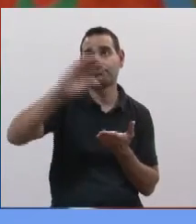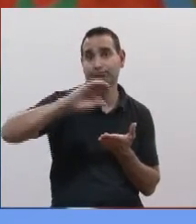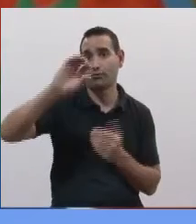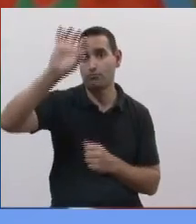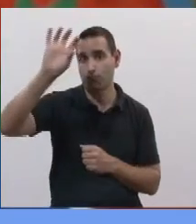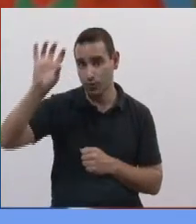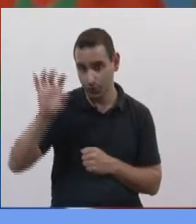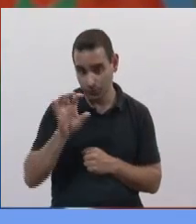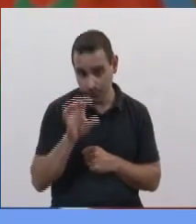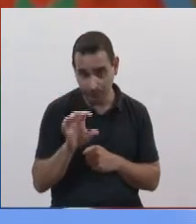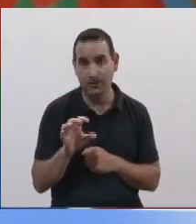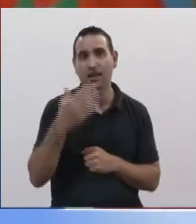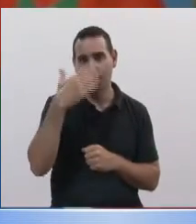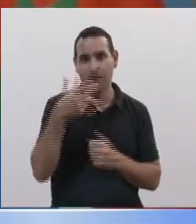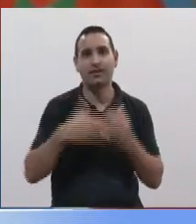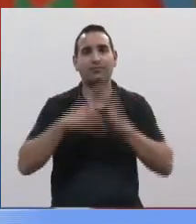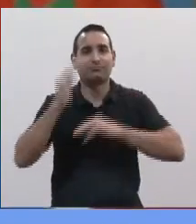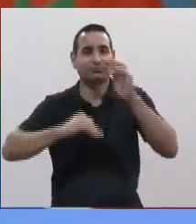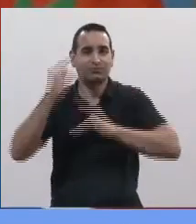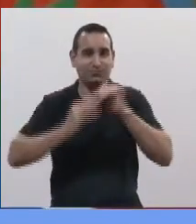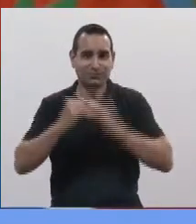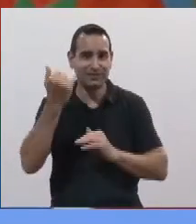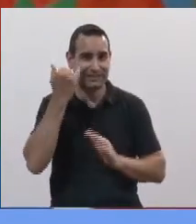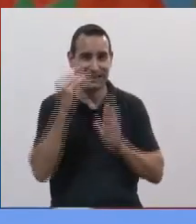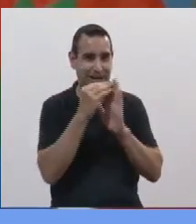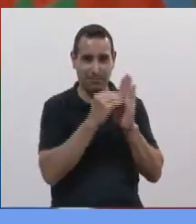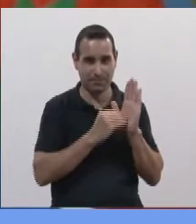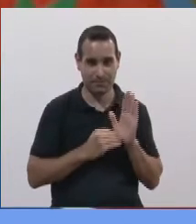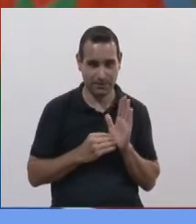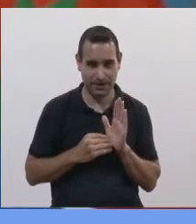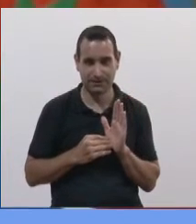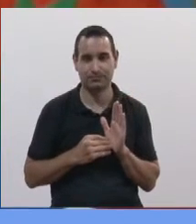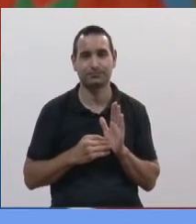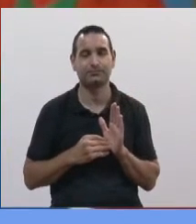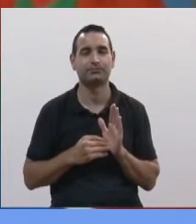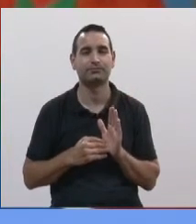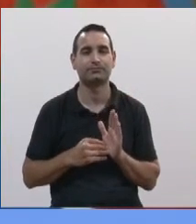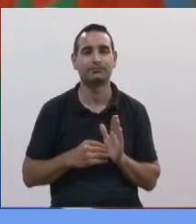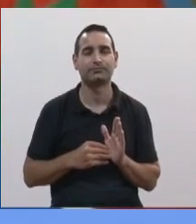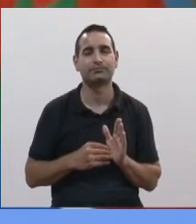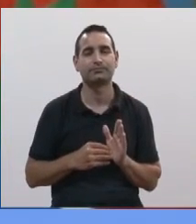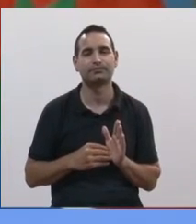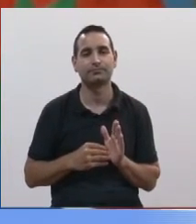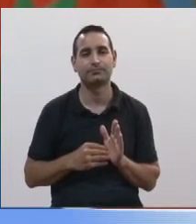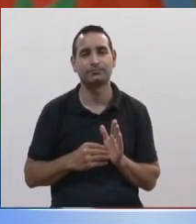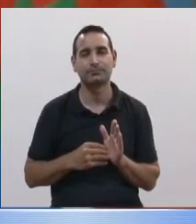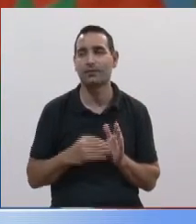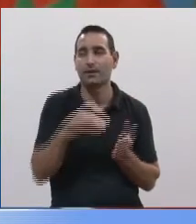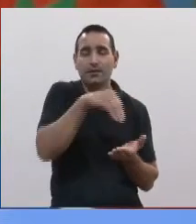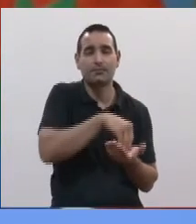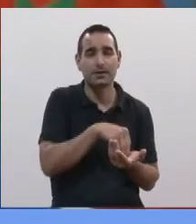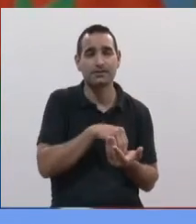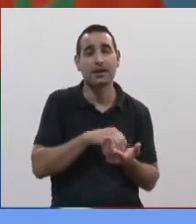pueden realizar las obras establecidas o para las que fueron destinadas. Y